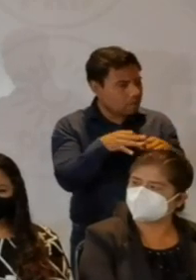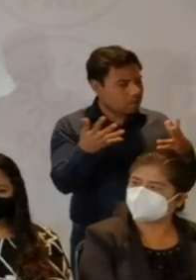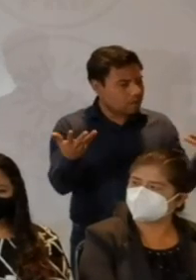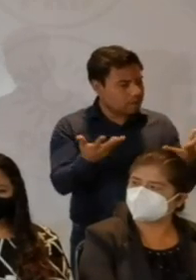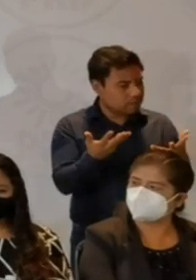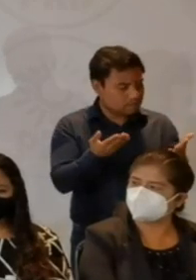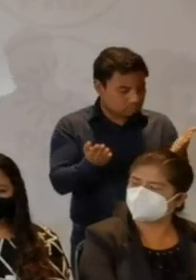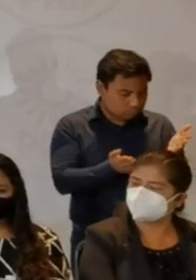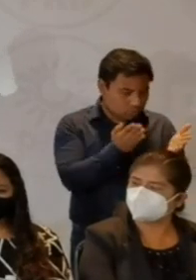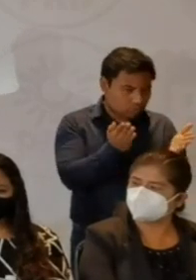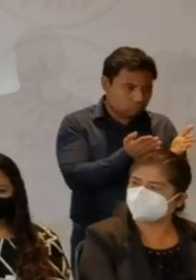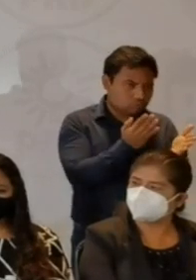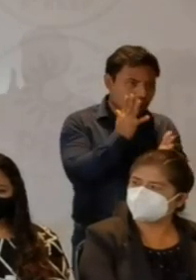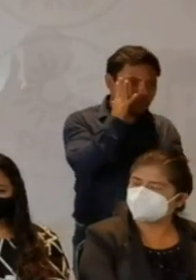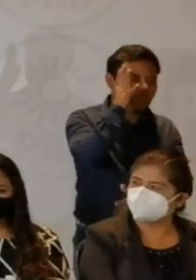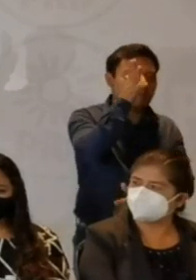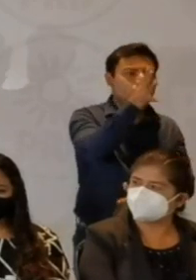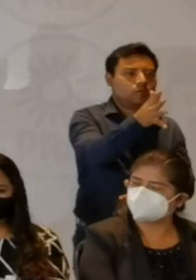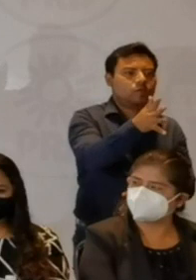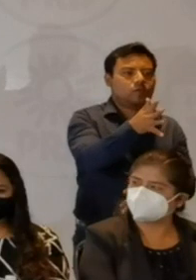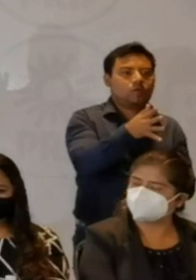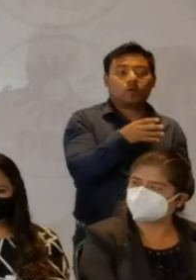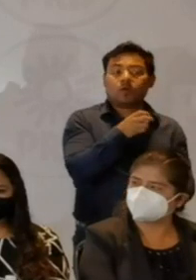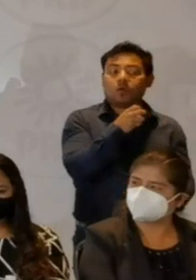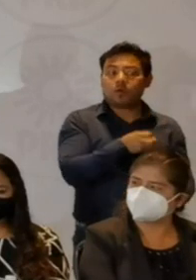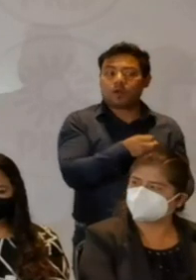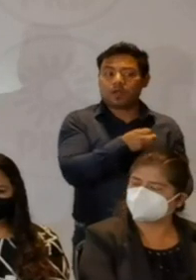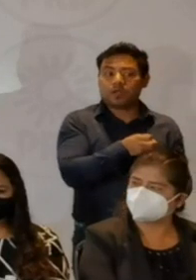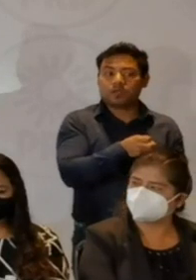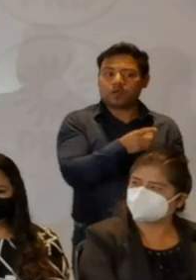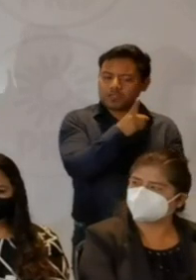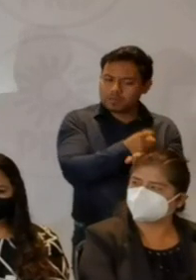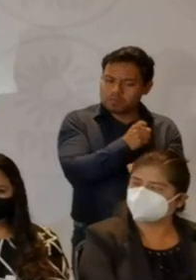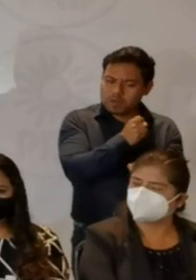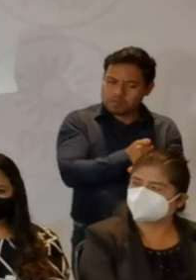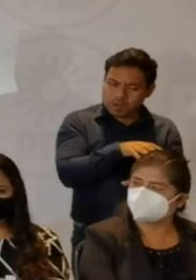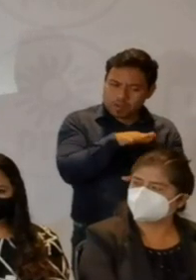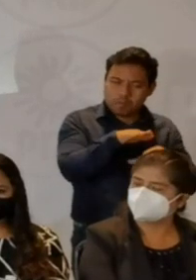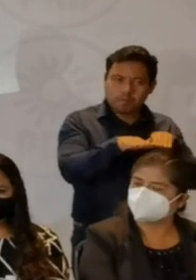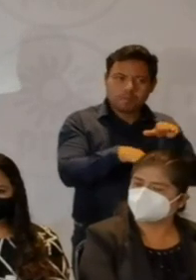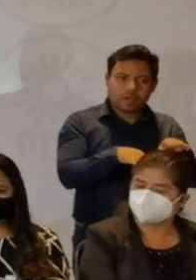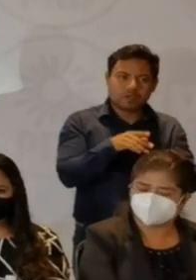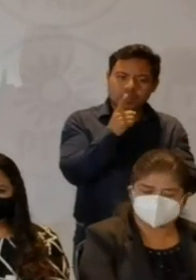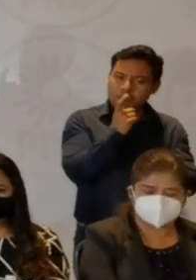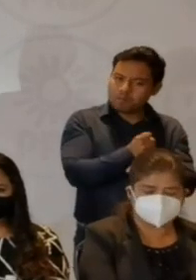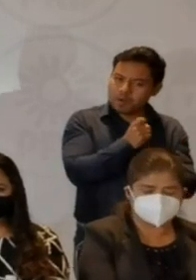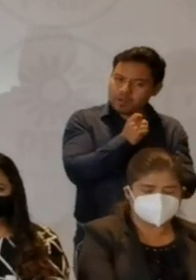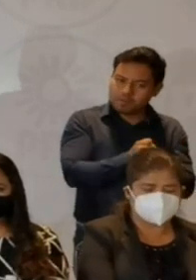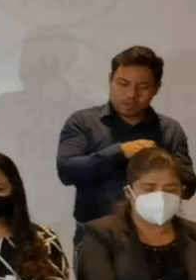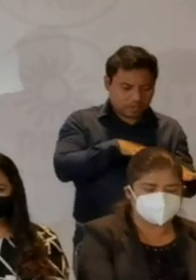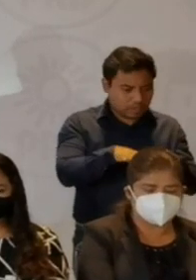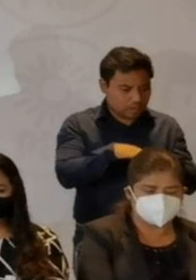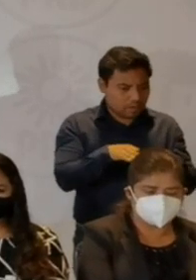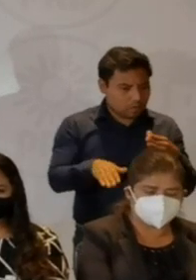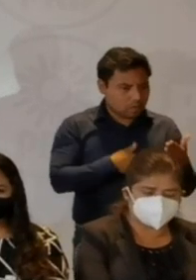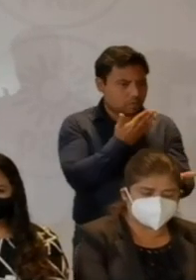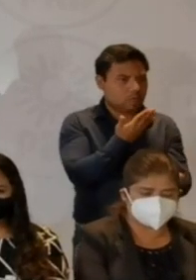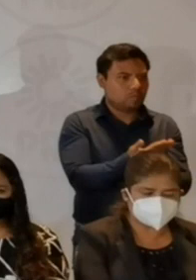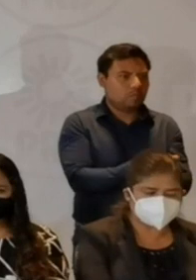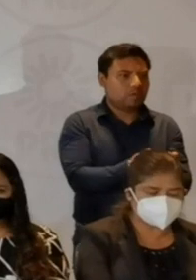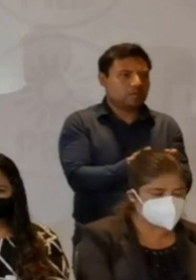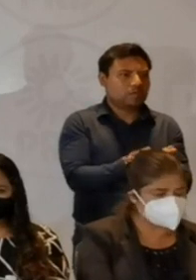construir con ellas y con ellos, porque este primer paso es las primeras líneas que estamos proponiendo. Pero lo